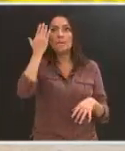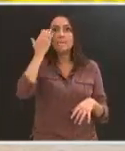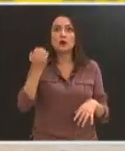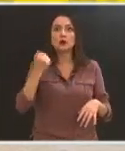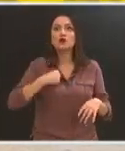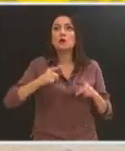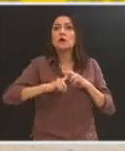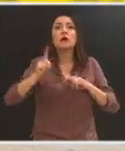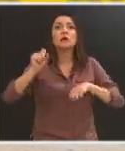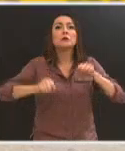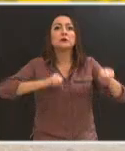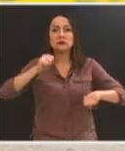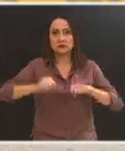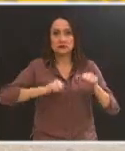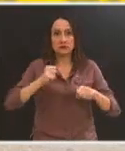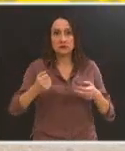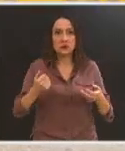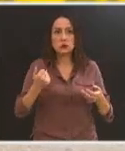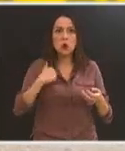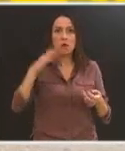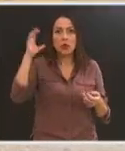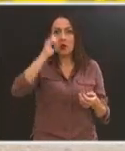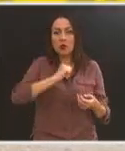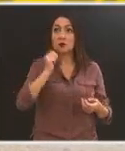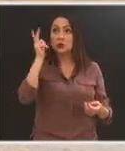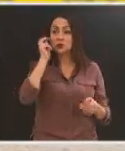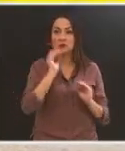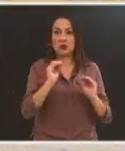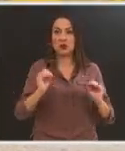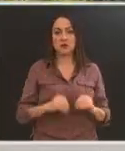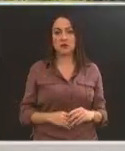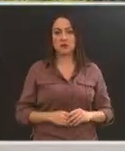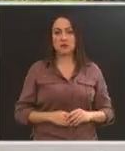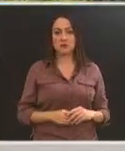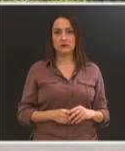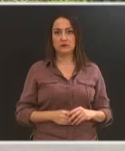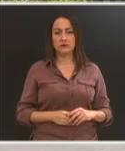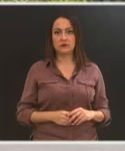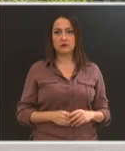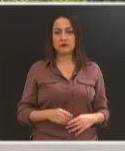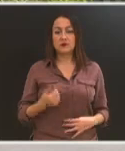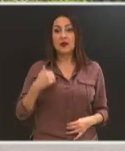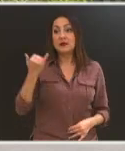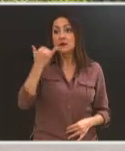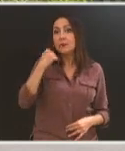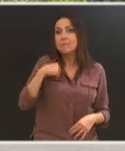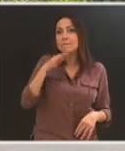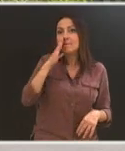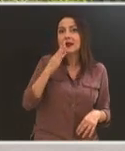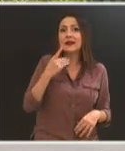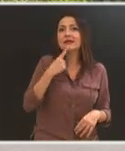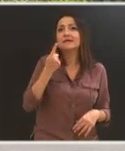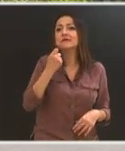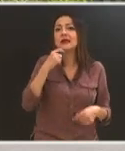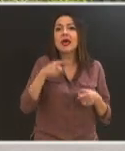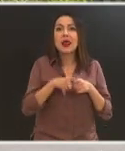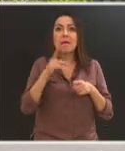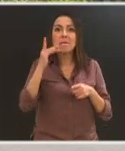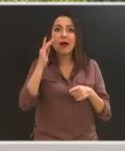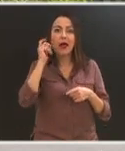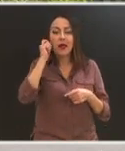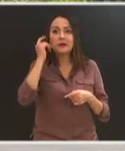yo me fui a andar en bici, entonces no escuché nada, pero sí. Me llamó mi mamá para decirme que mi hermana estaba